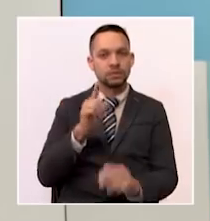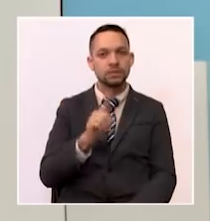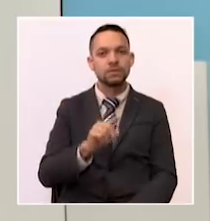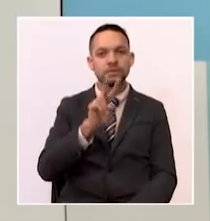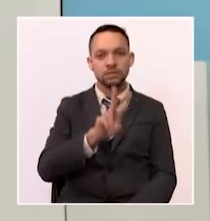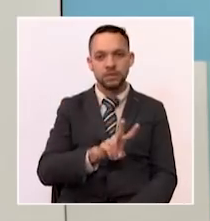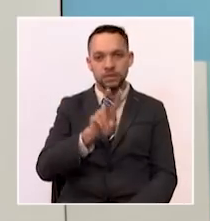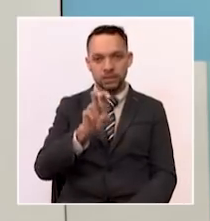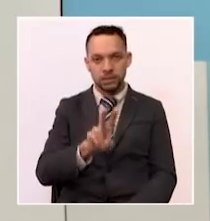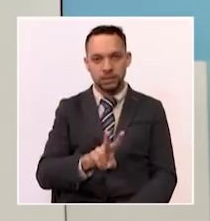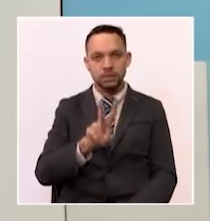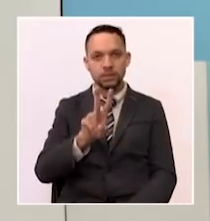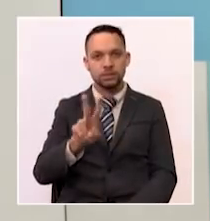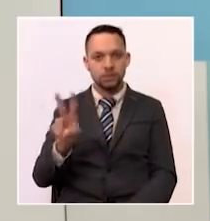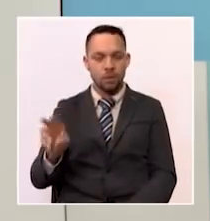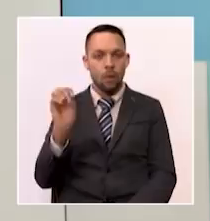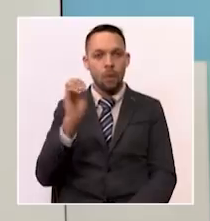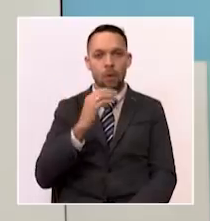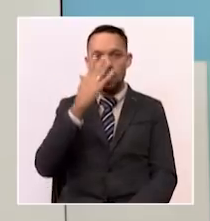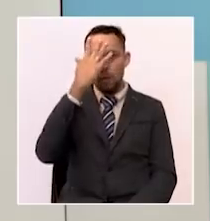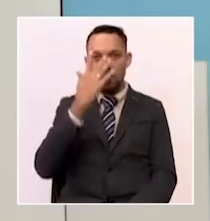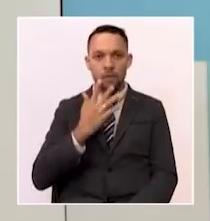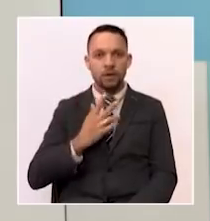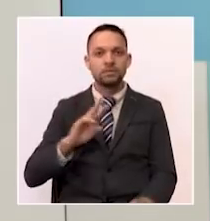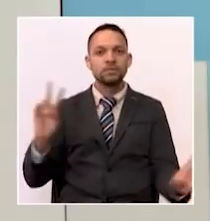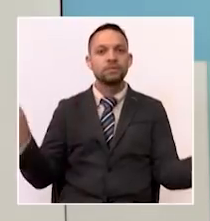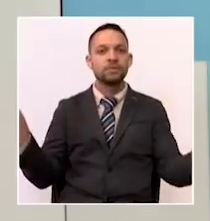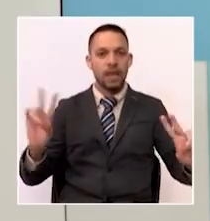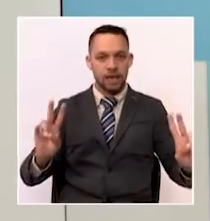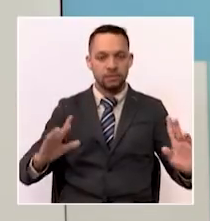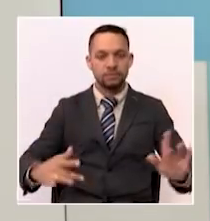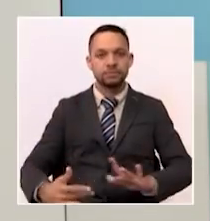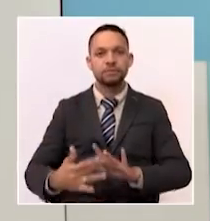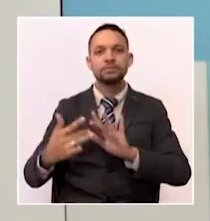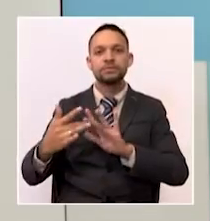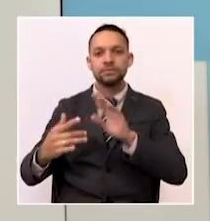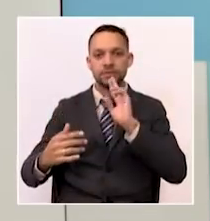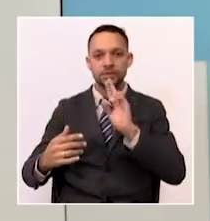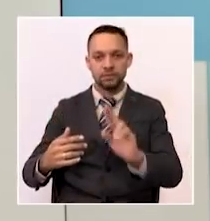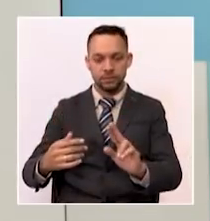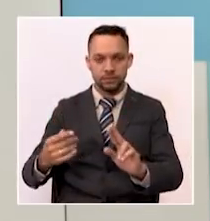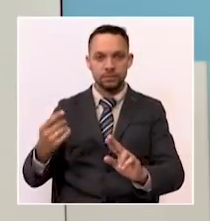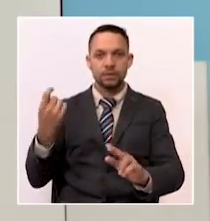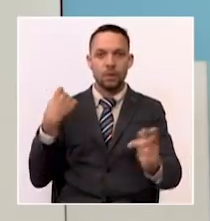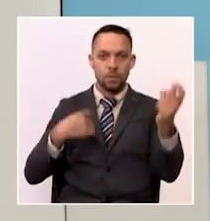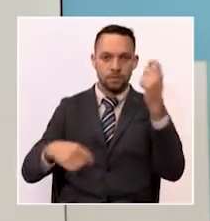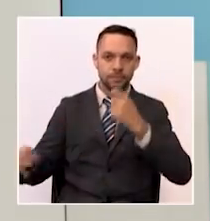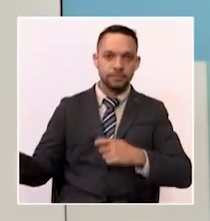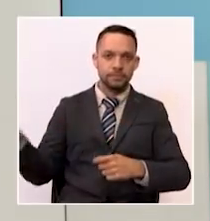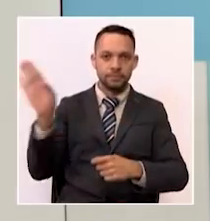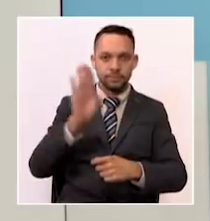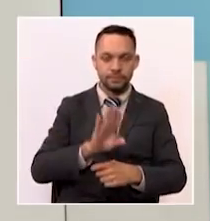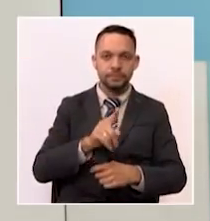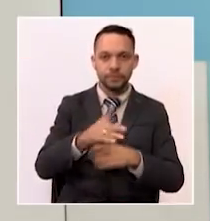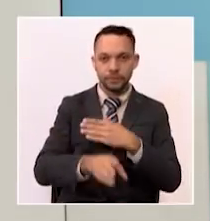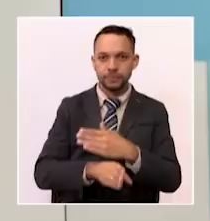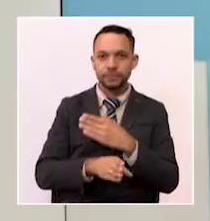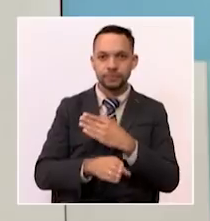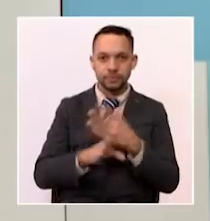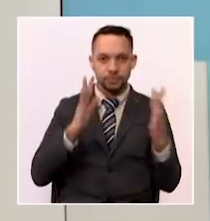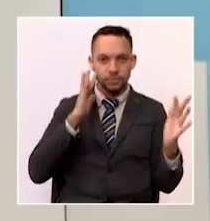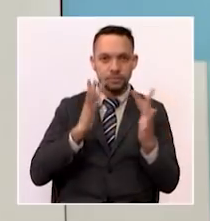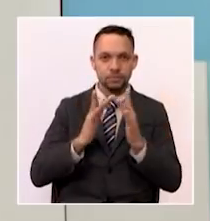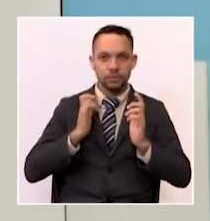872-7616, también a través de nuestro Facebook Live, estamos respondiendo todo este tipo de inquietudes. Vamos a este corte comercial y ya regresamos con Conexión